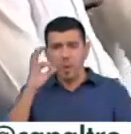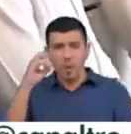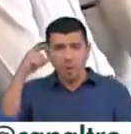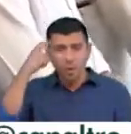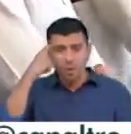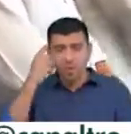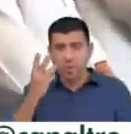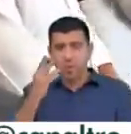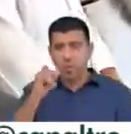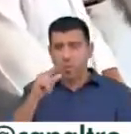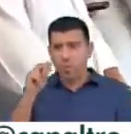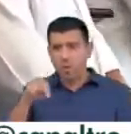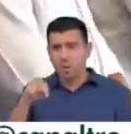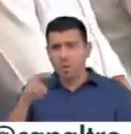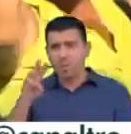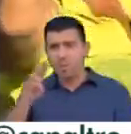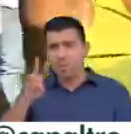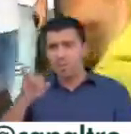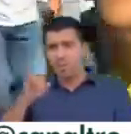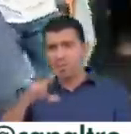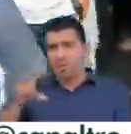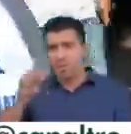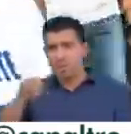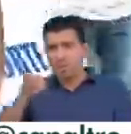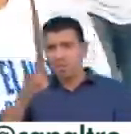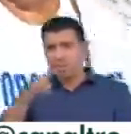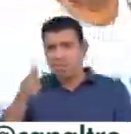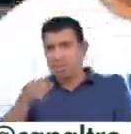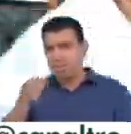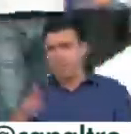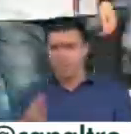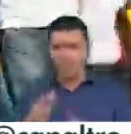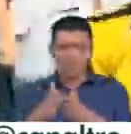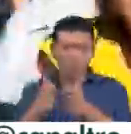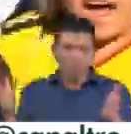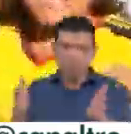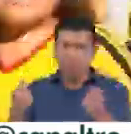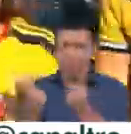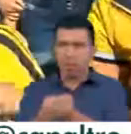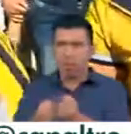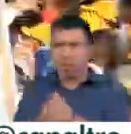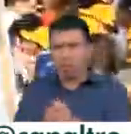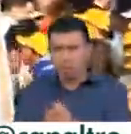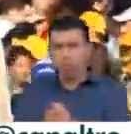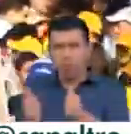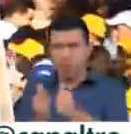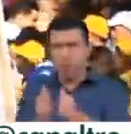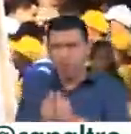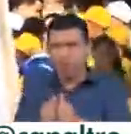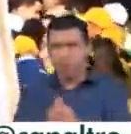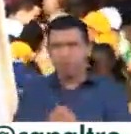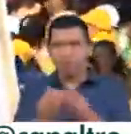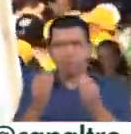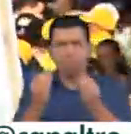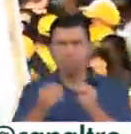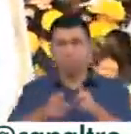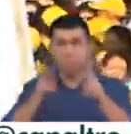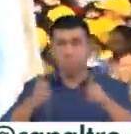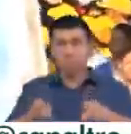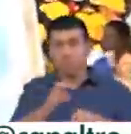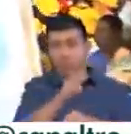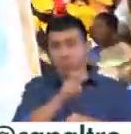villamizar tiene un gran acompañamiento una gran aceptación de todos los nortesantandereanos